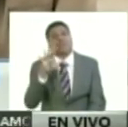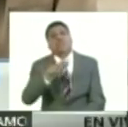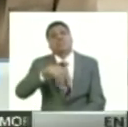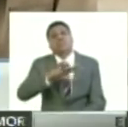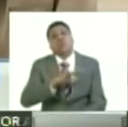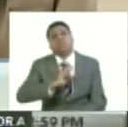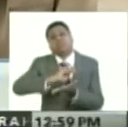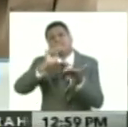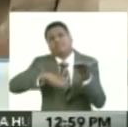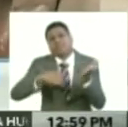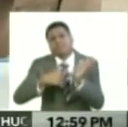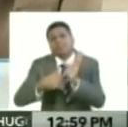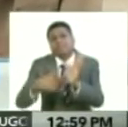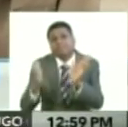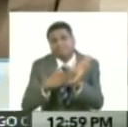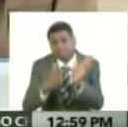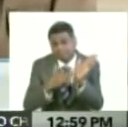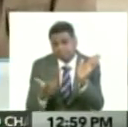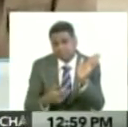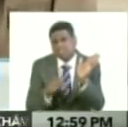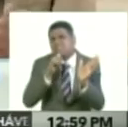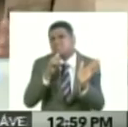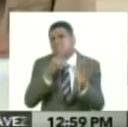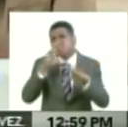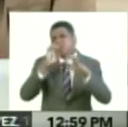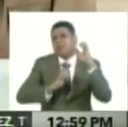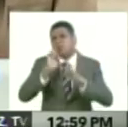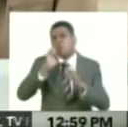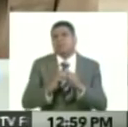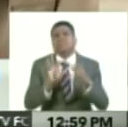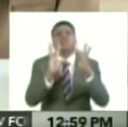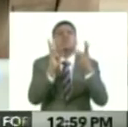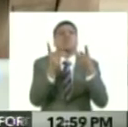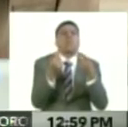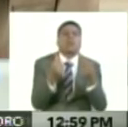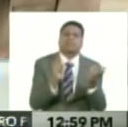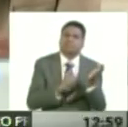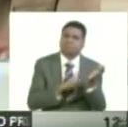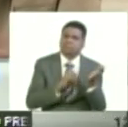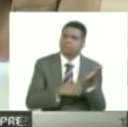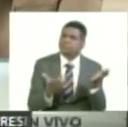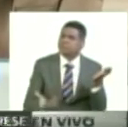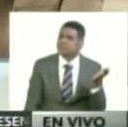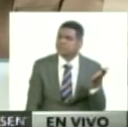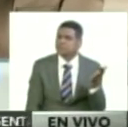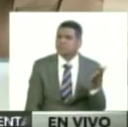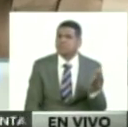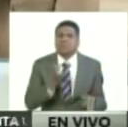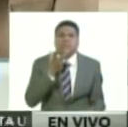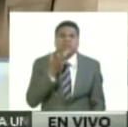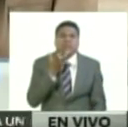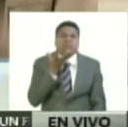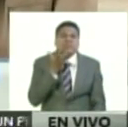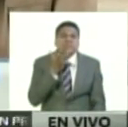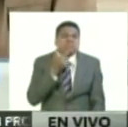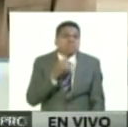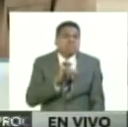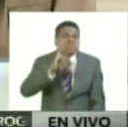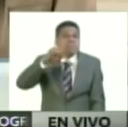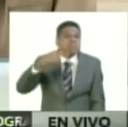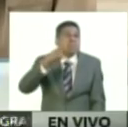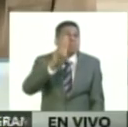están, quién las está evaluando, cuántas son. Sí, Juan Carlos Caldera y Capriles Radón, que están haciendo la